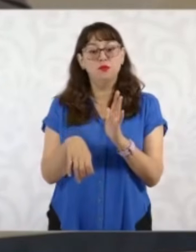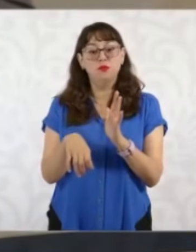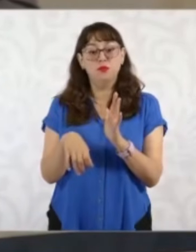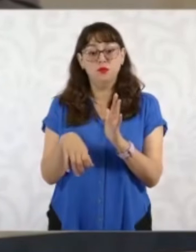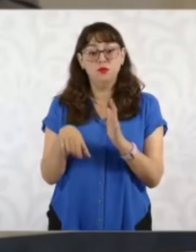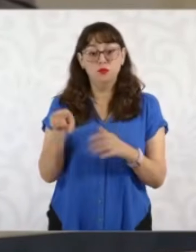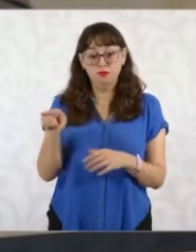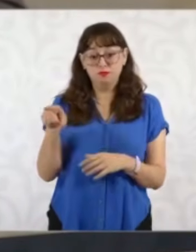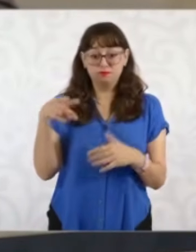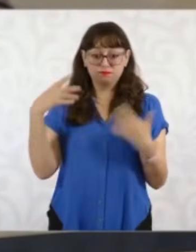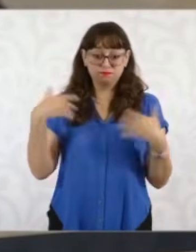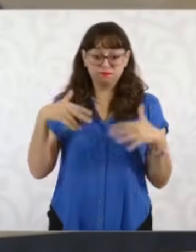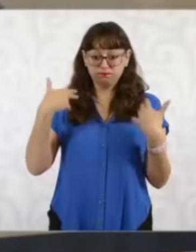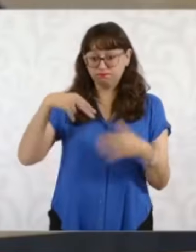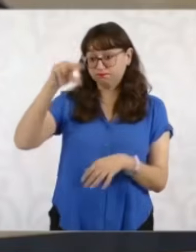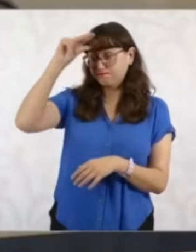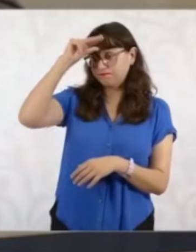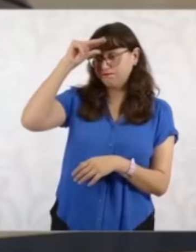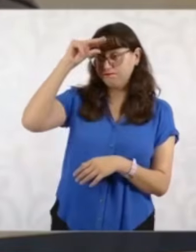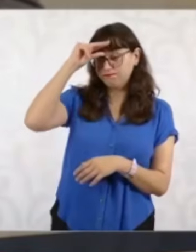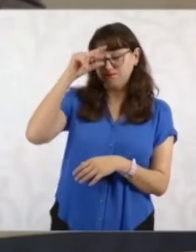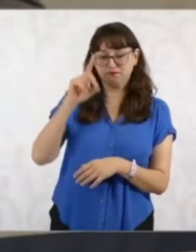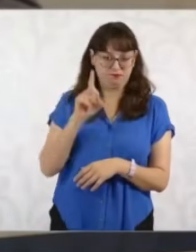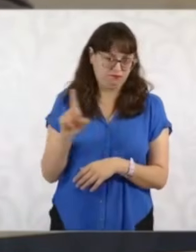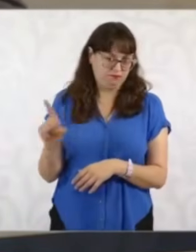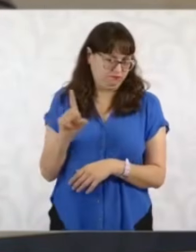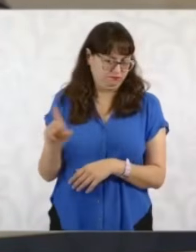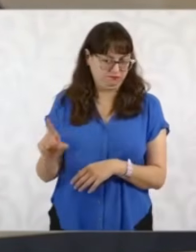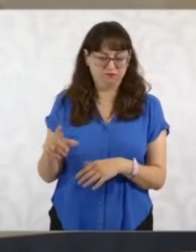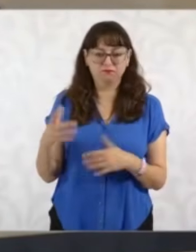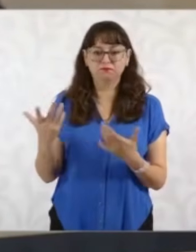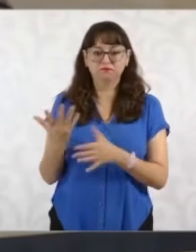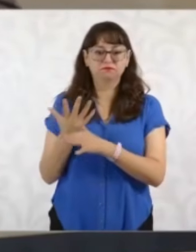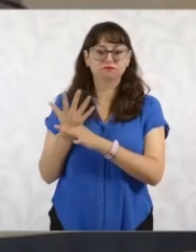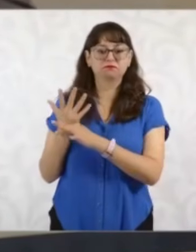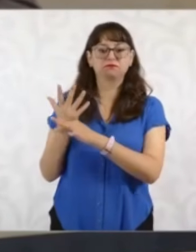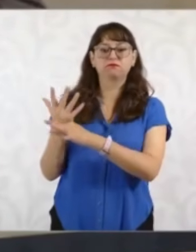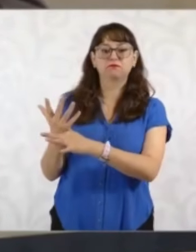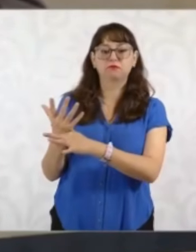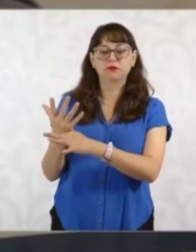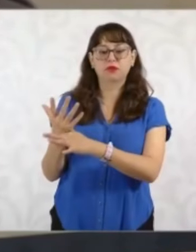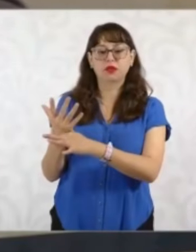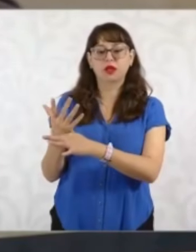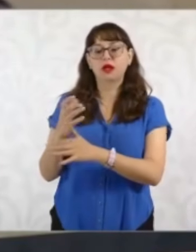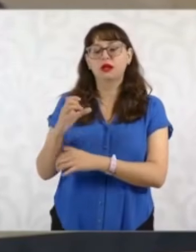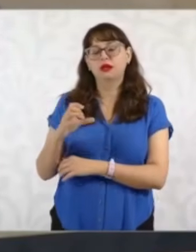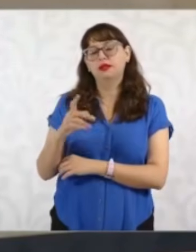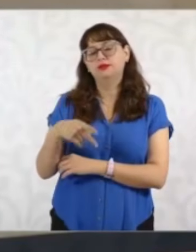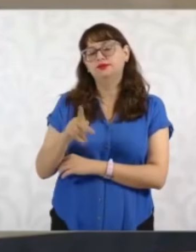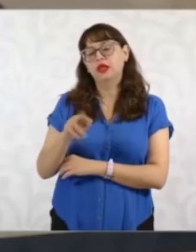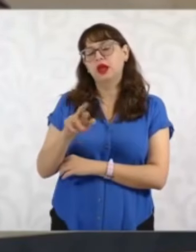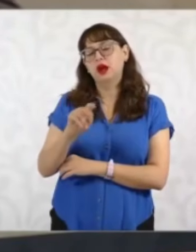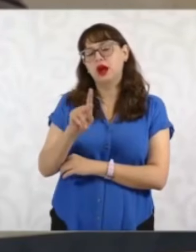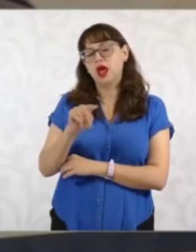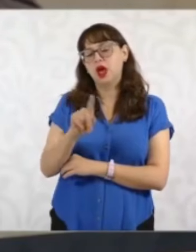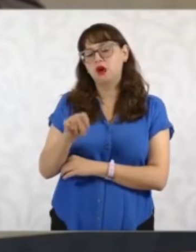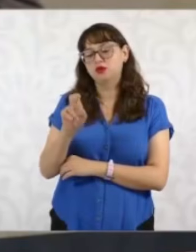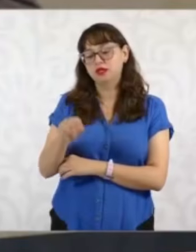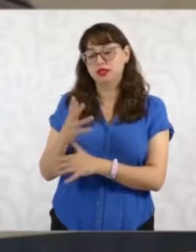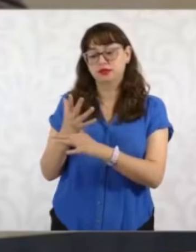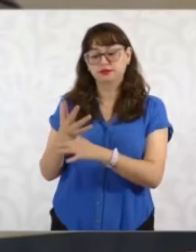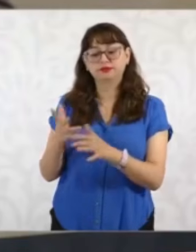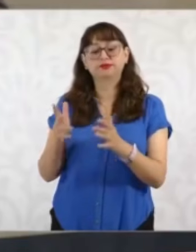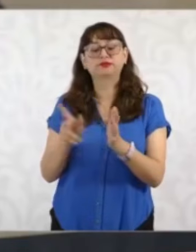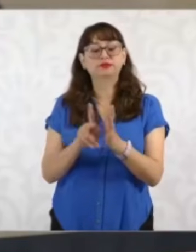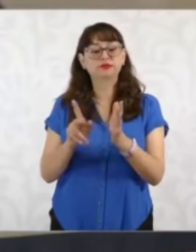los mayores intelectuales de la derecha del país, donde dice, es un tuit de Krause, que dice: Proceso, La